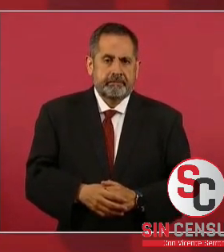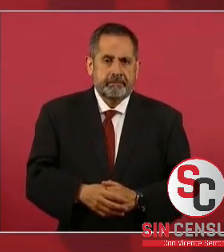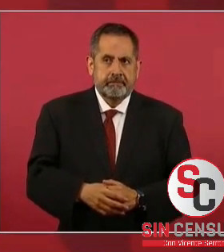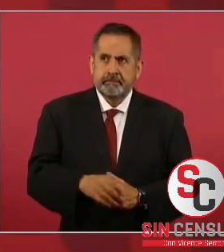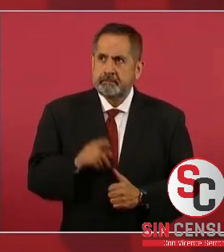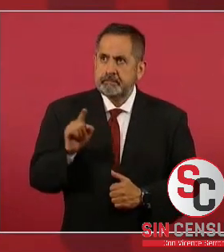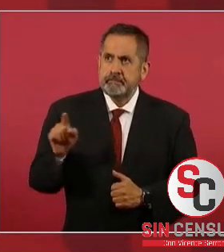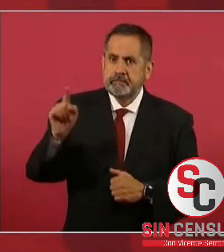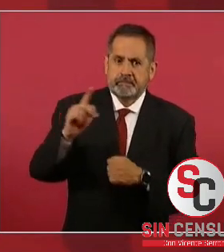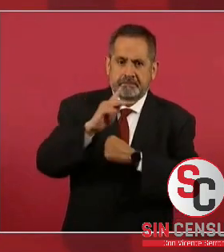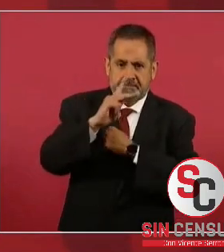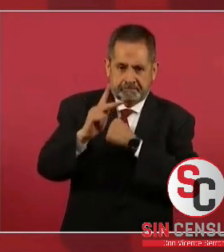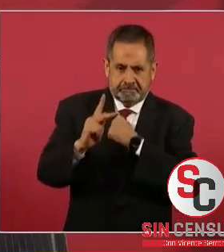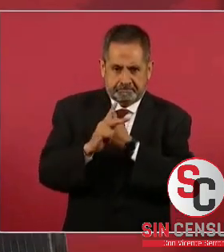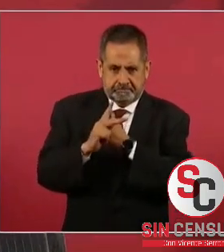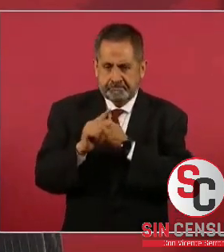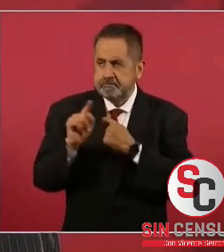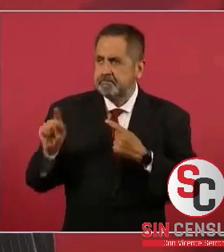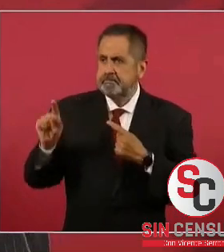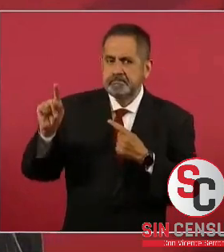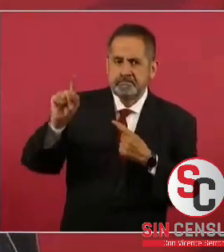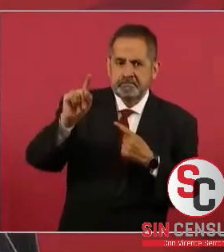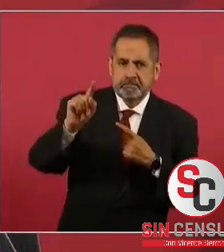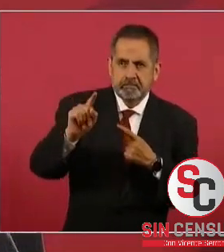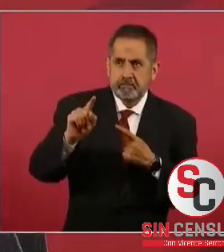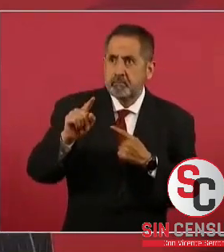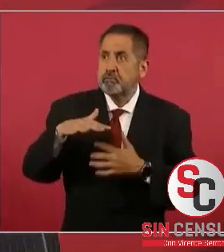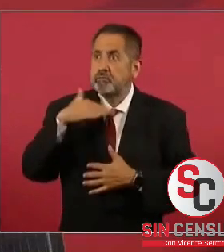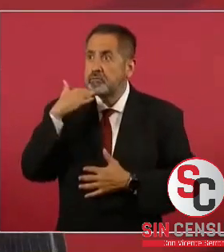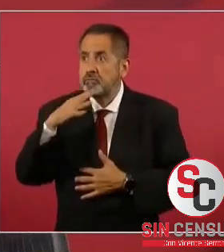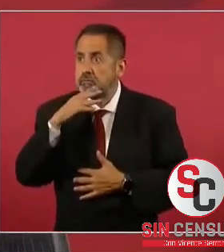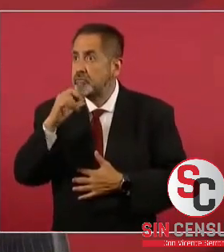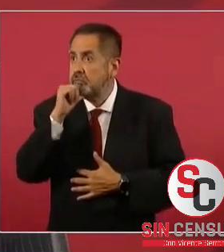países con gobiernos donde no hay corrupción